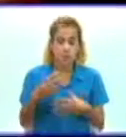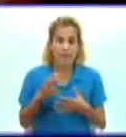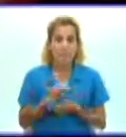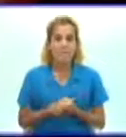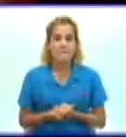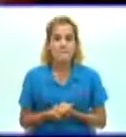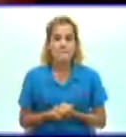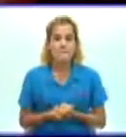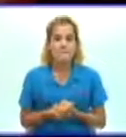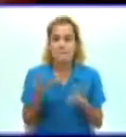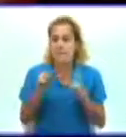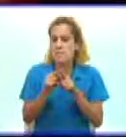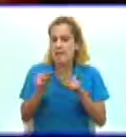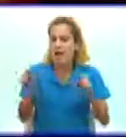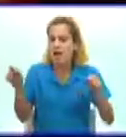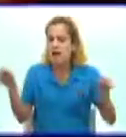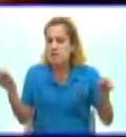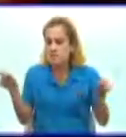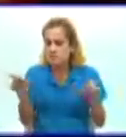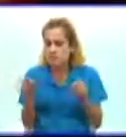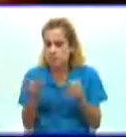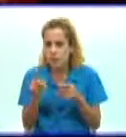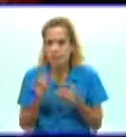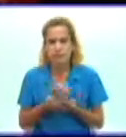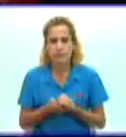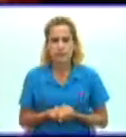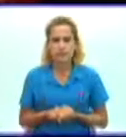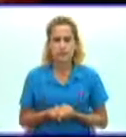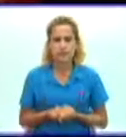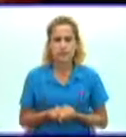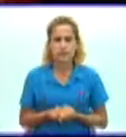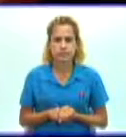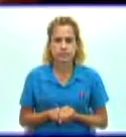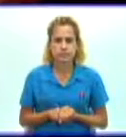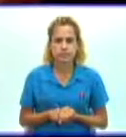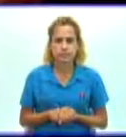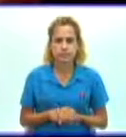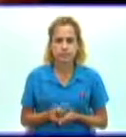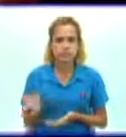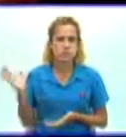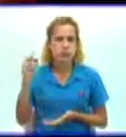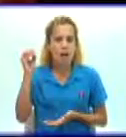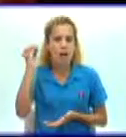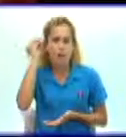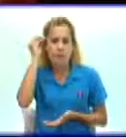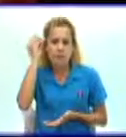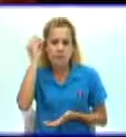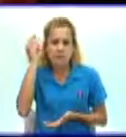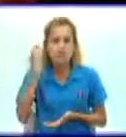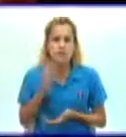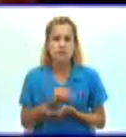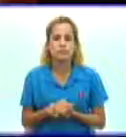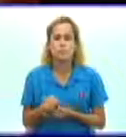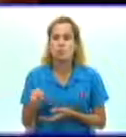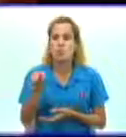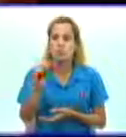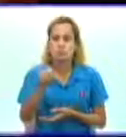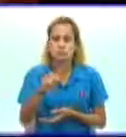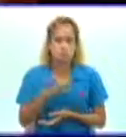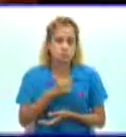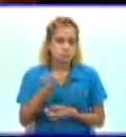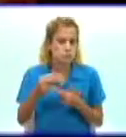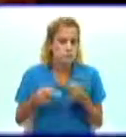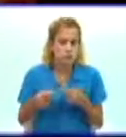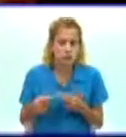de magnitudes relacionado con las magnitudes que vamos a estar analizando. Este sí quiero que lo resuelvan ustedes de manera independiente, que